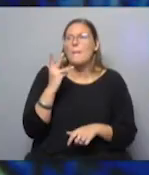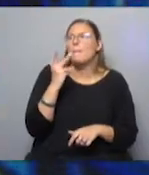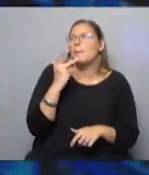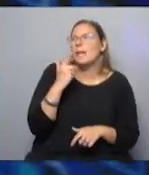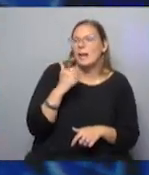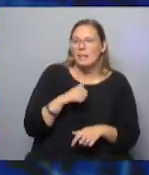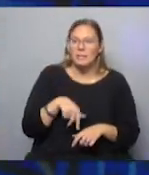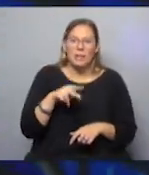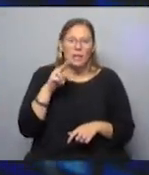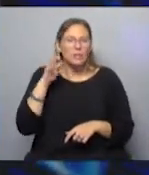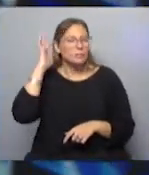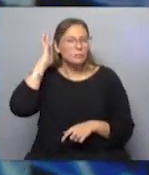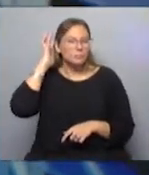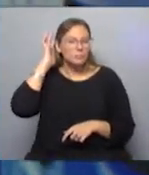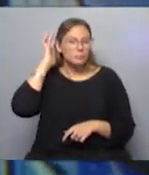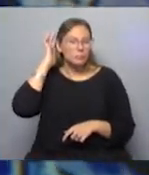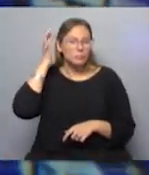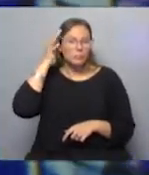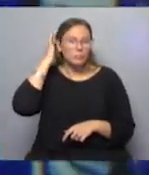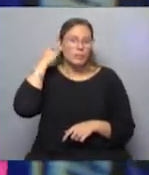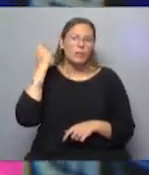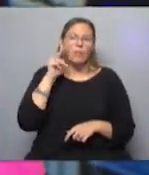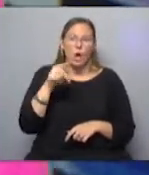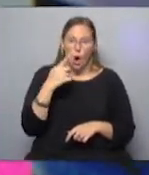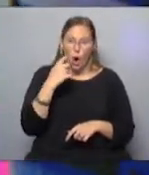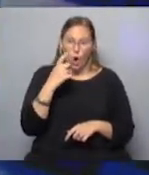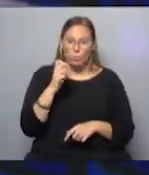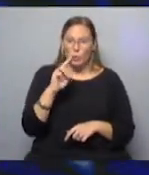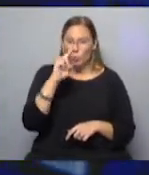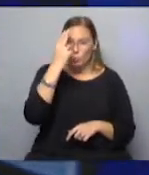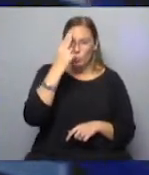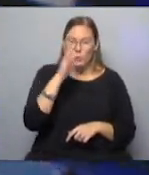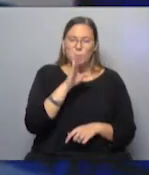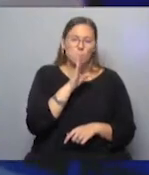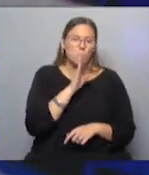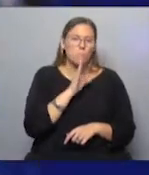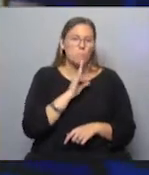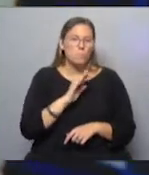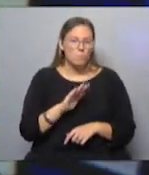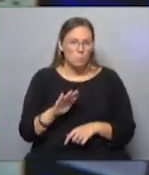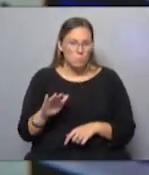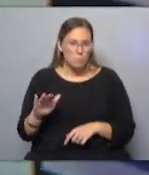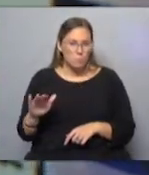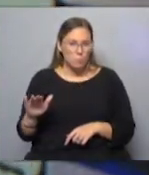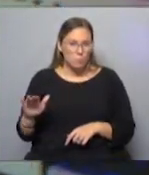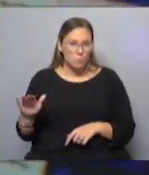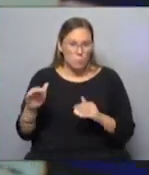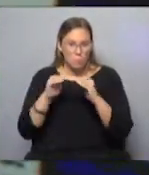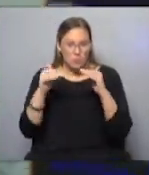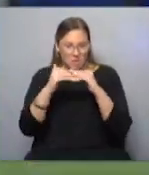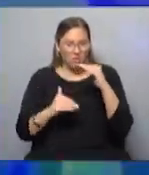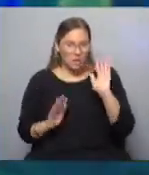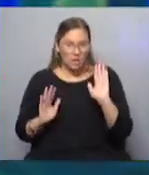por eso un un hombre uruguayo humilde digamos clase media-baja